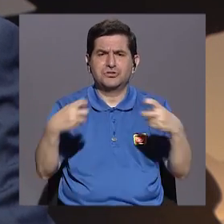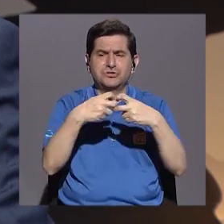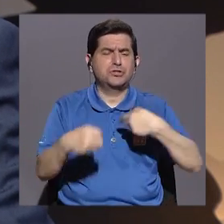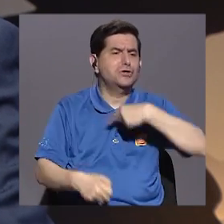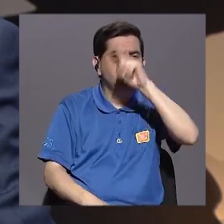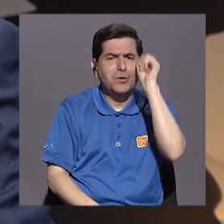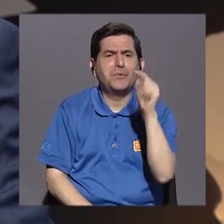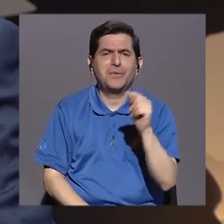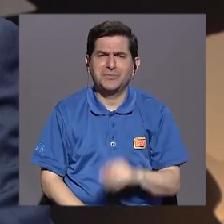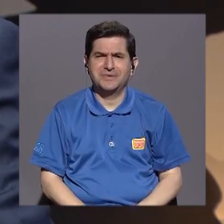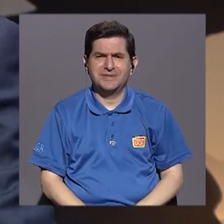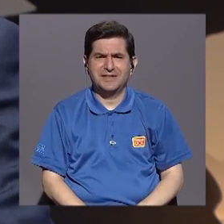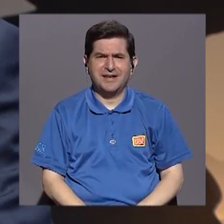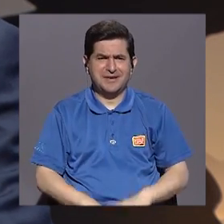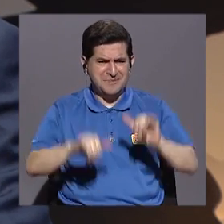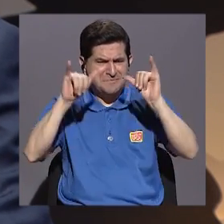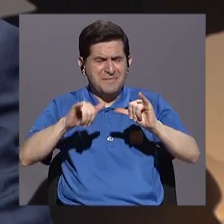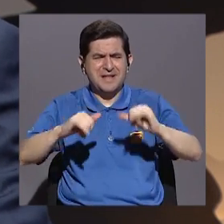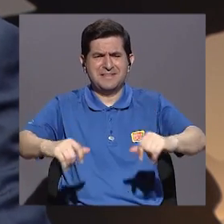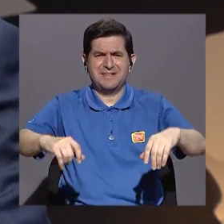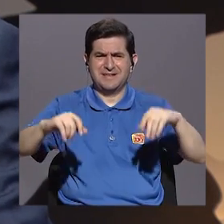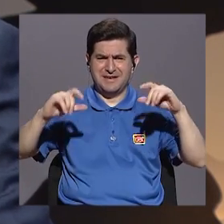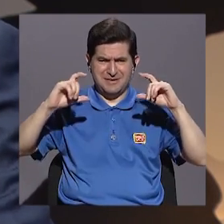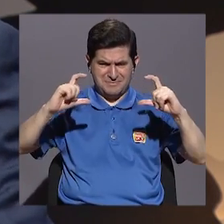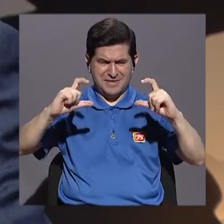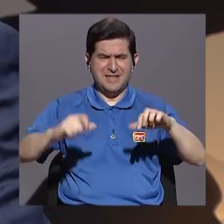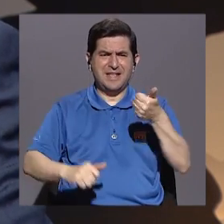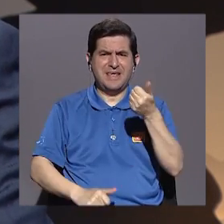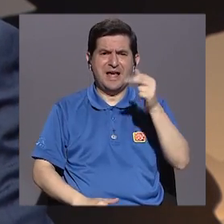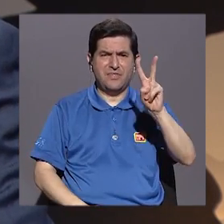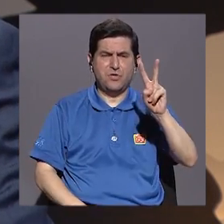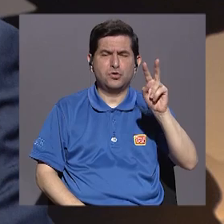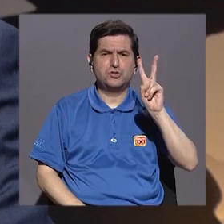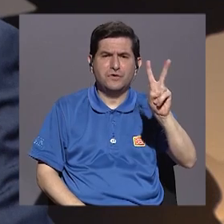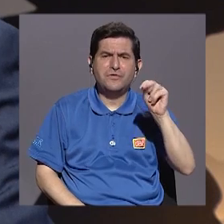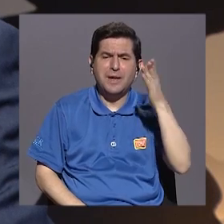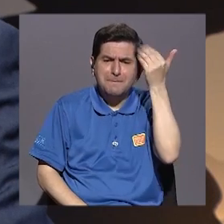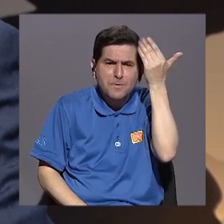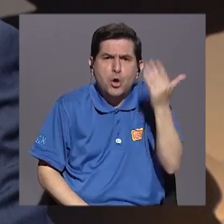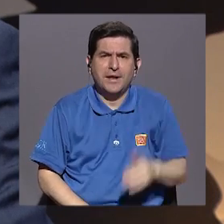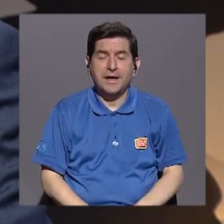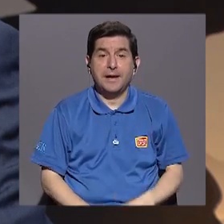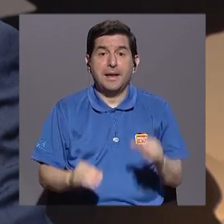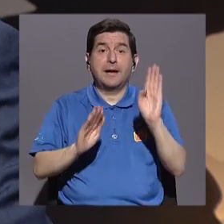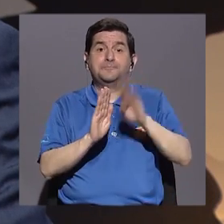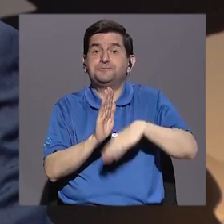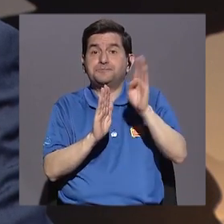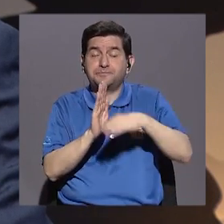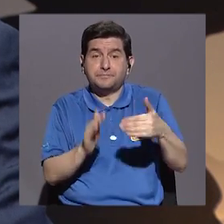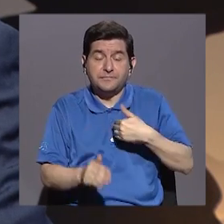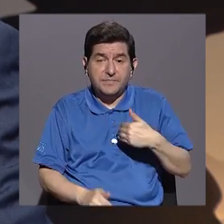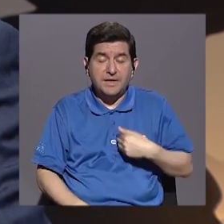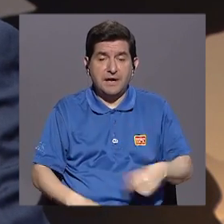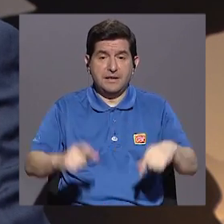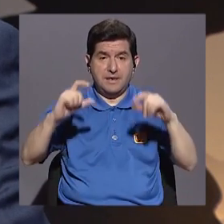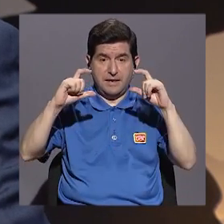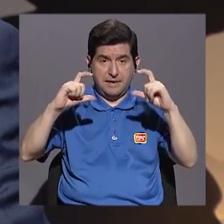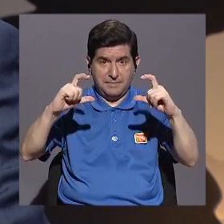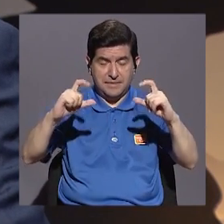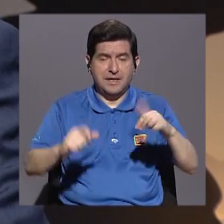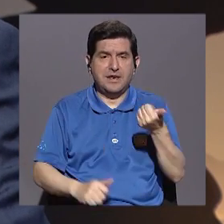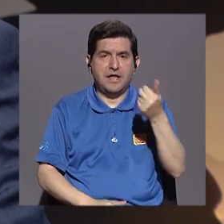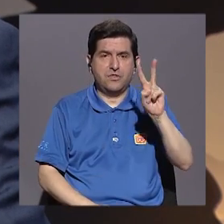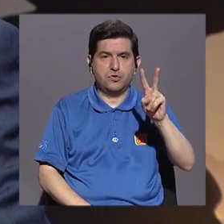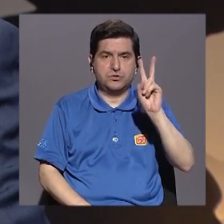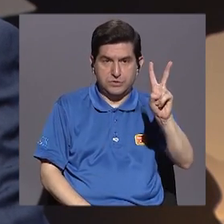y le preguntaba precisamente por que mantenían la batería de 12 voltios y me comentaba que era mucho más barato tener una batería de